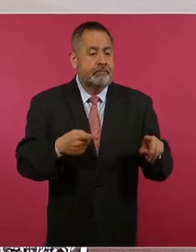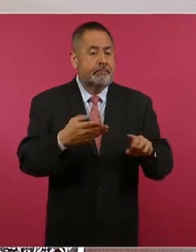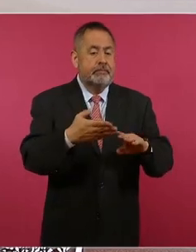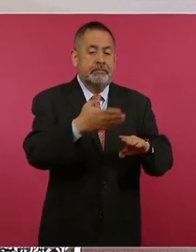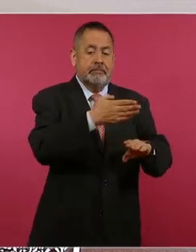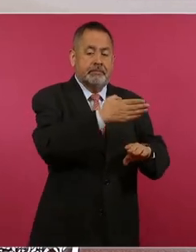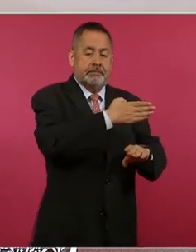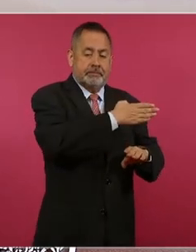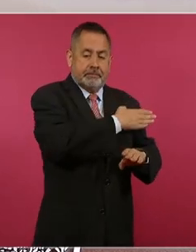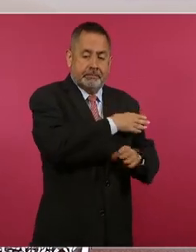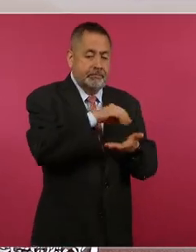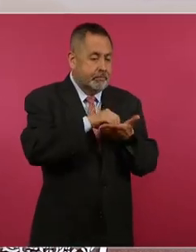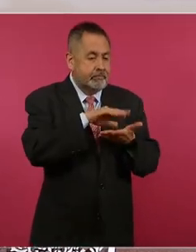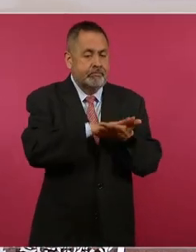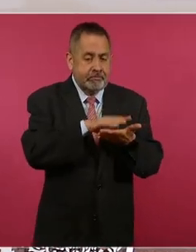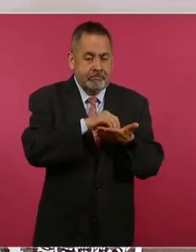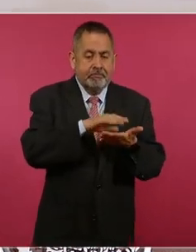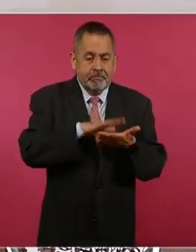antecedentes